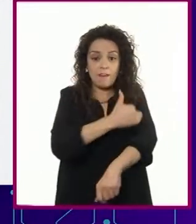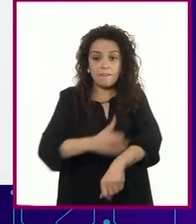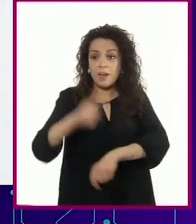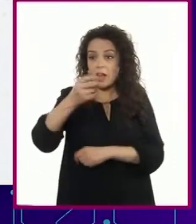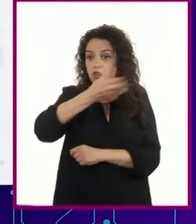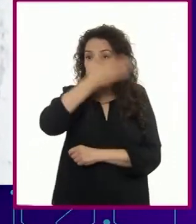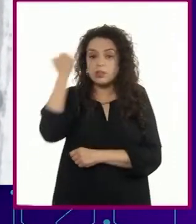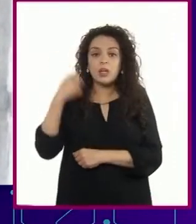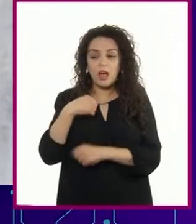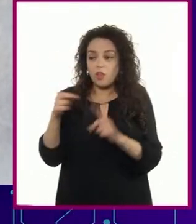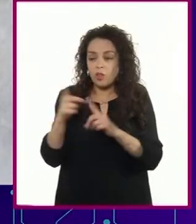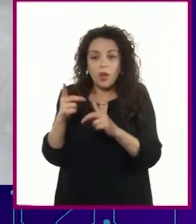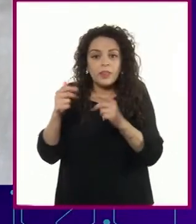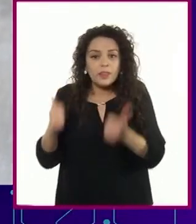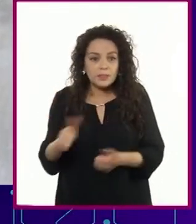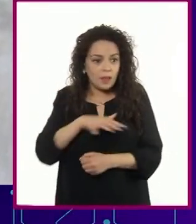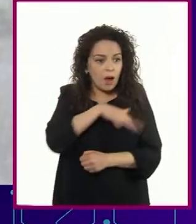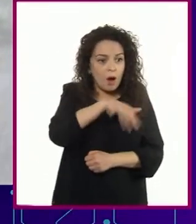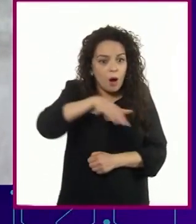dónde estaba.